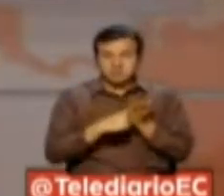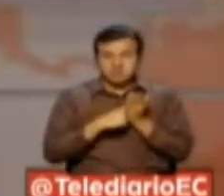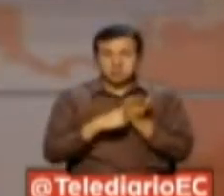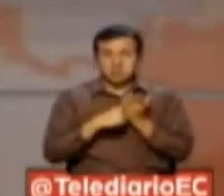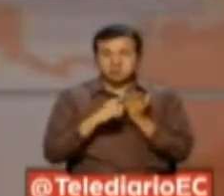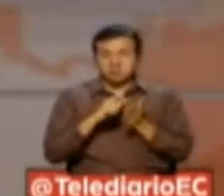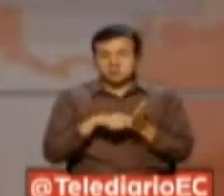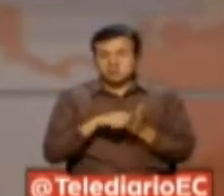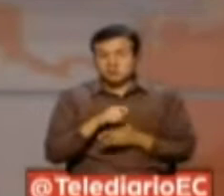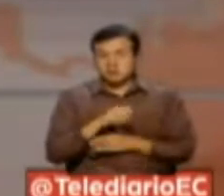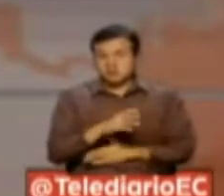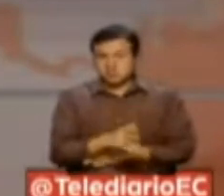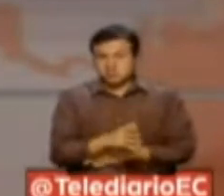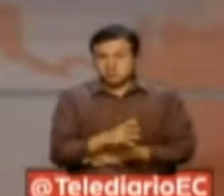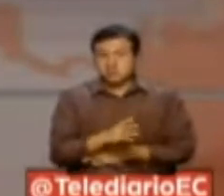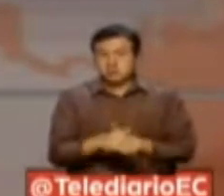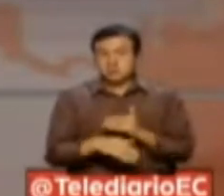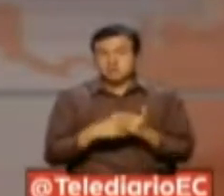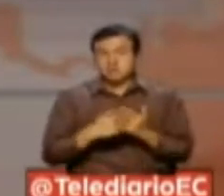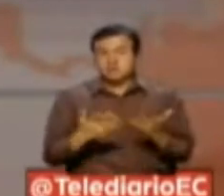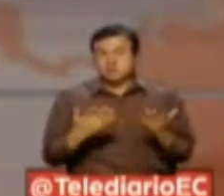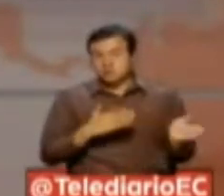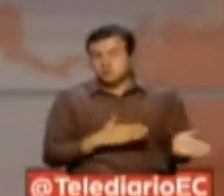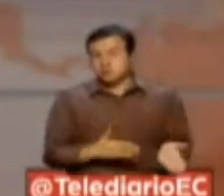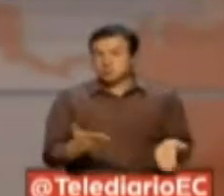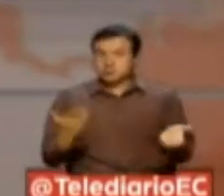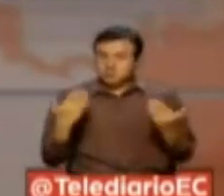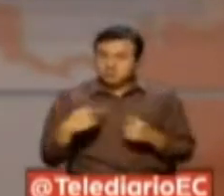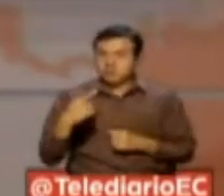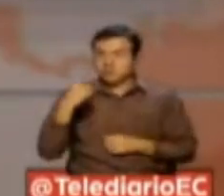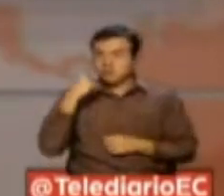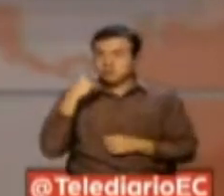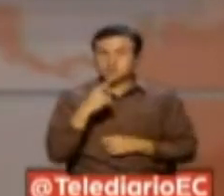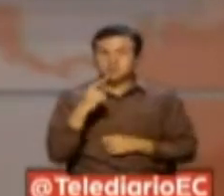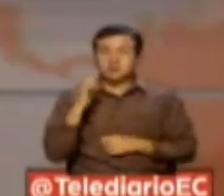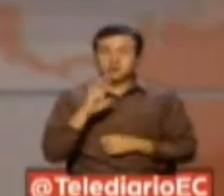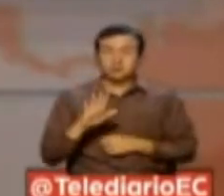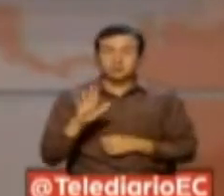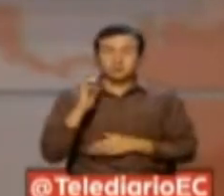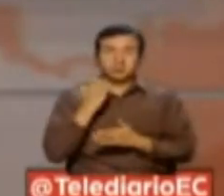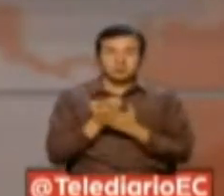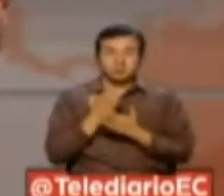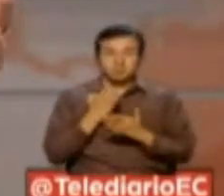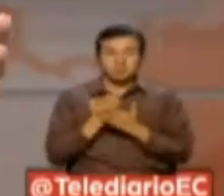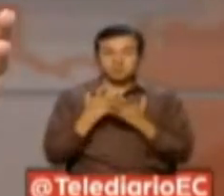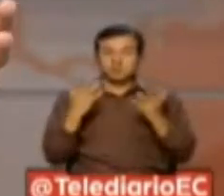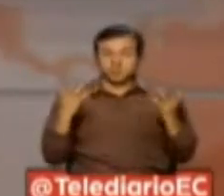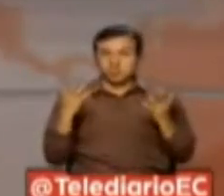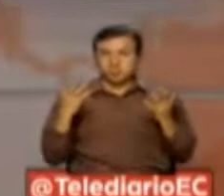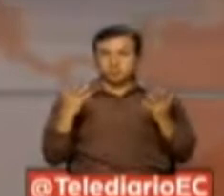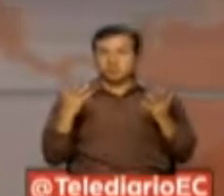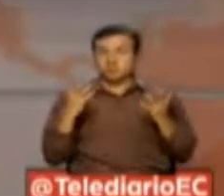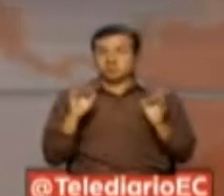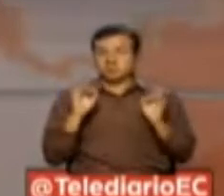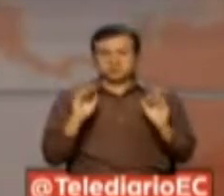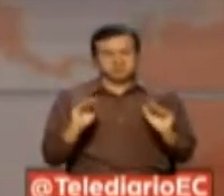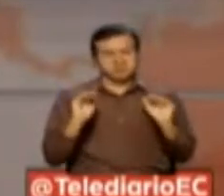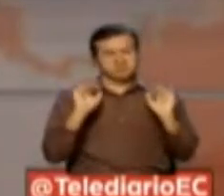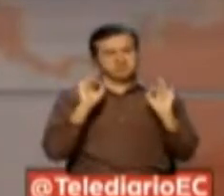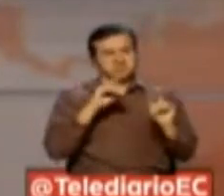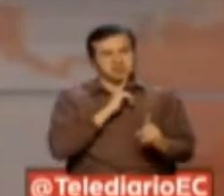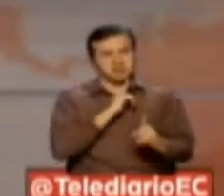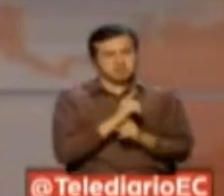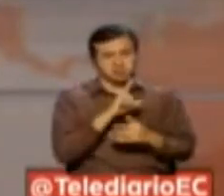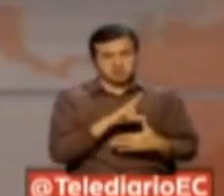podría haber habido y que se conozca realmente que la economía no era el jaguar latinoamericano que se estaba hablando